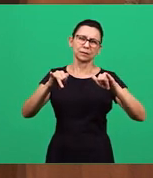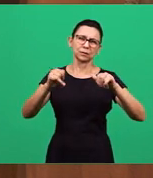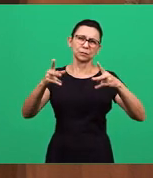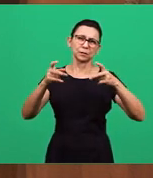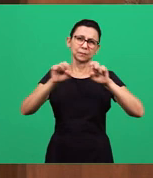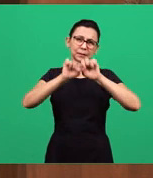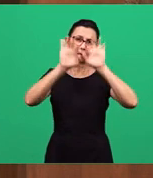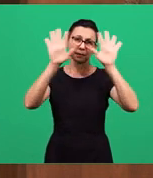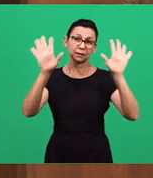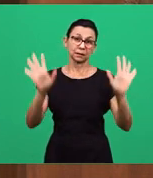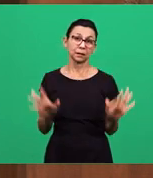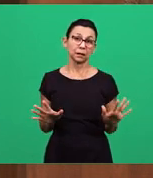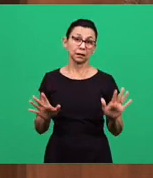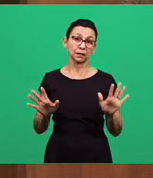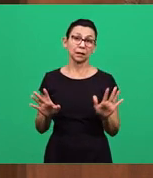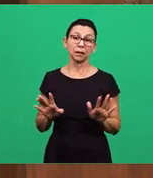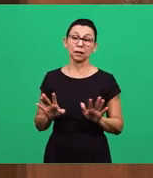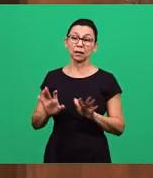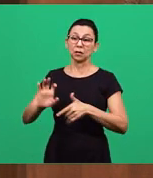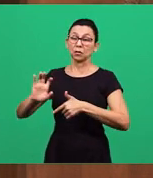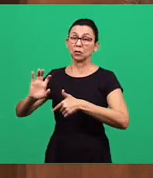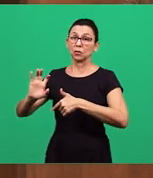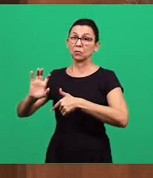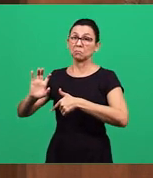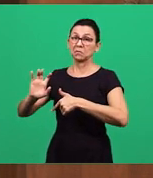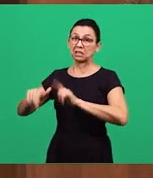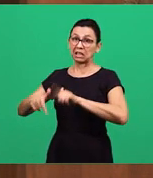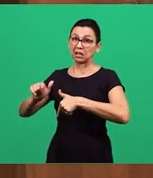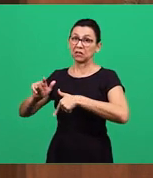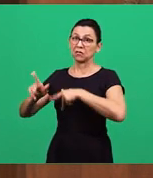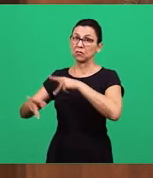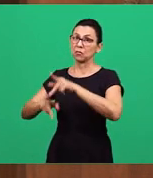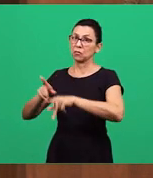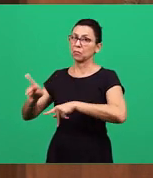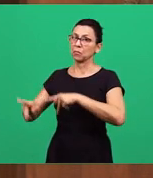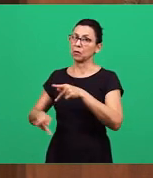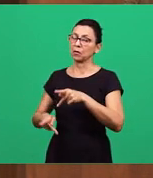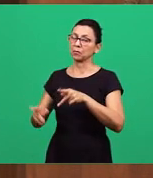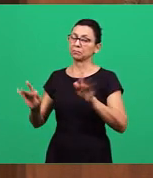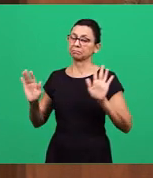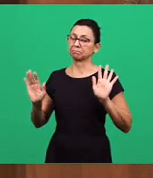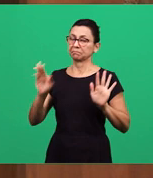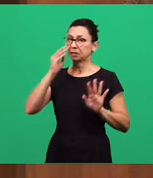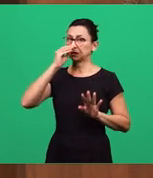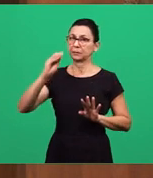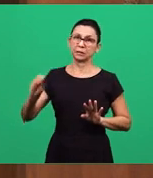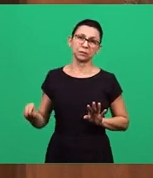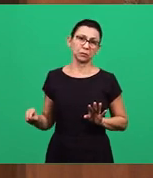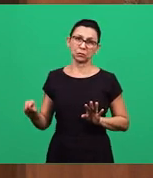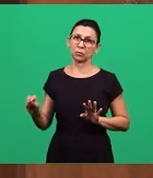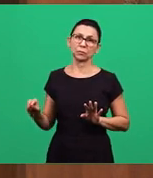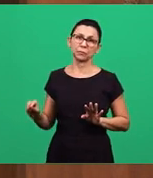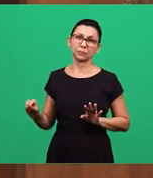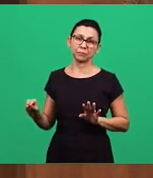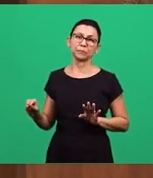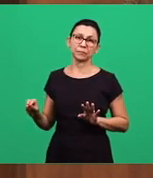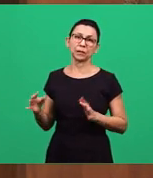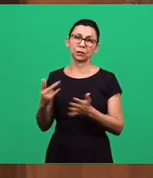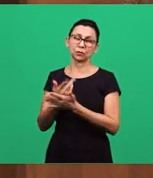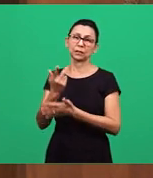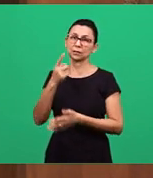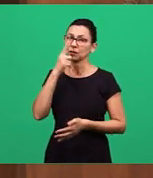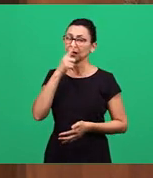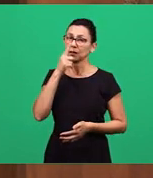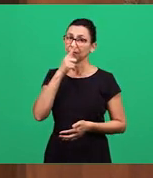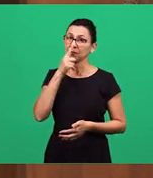evidente, Israel, él descuidó. En aquella época, el texto donde leemos, hubo